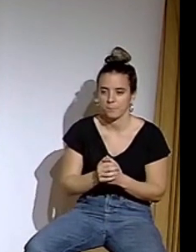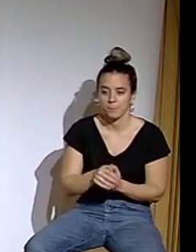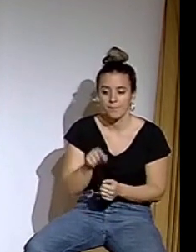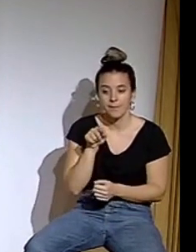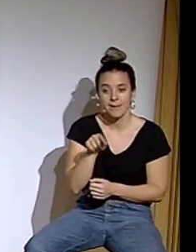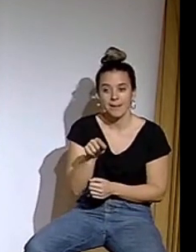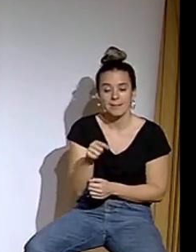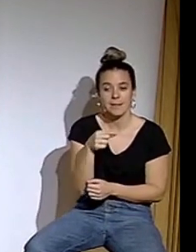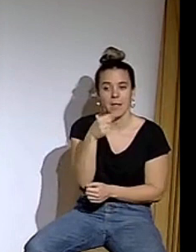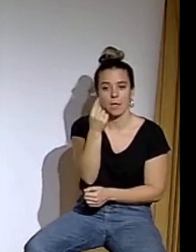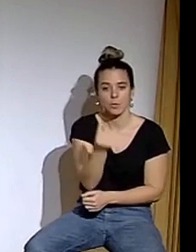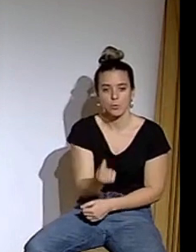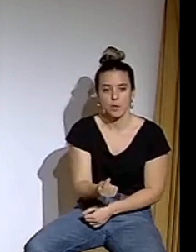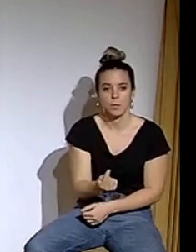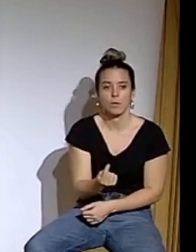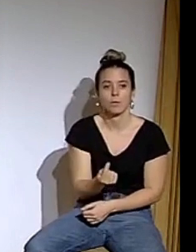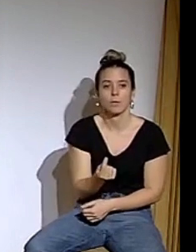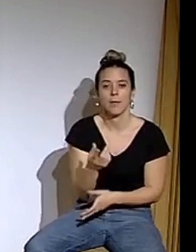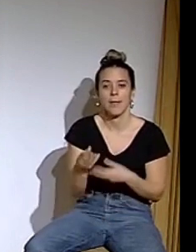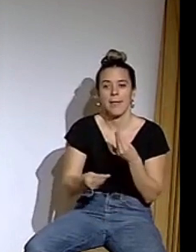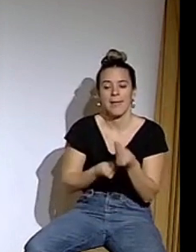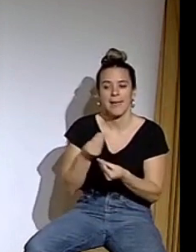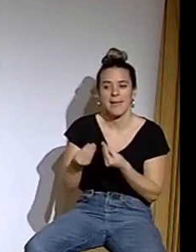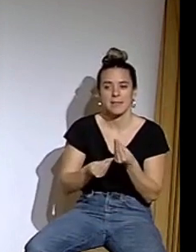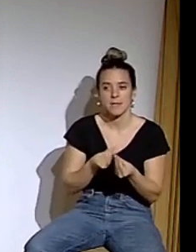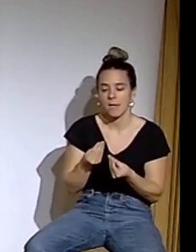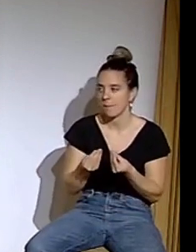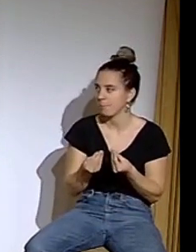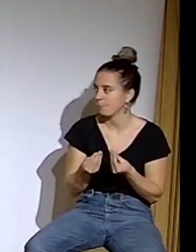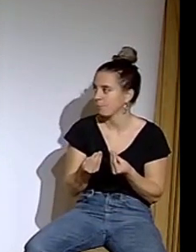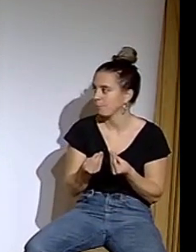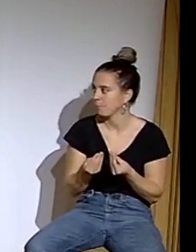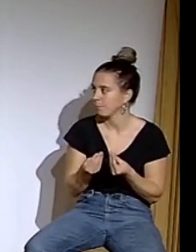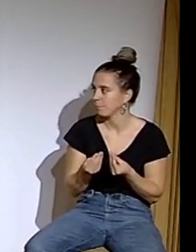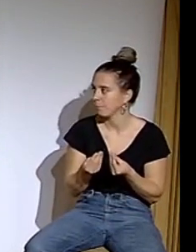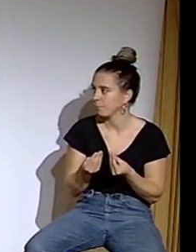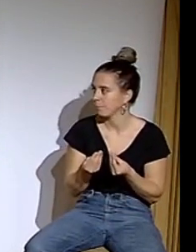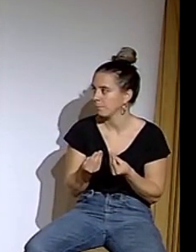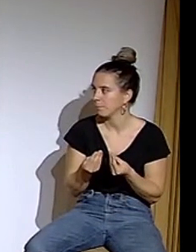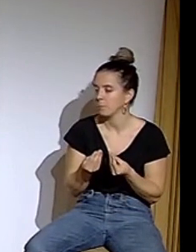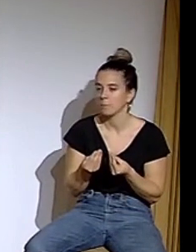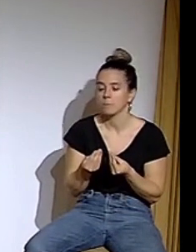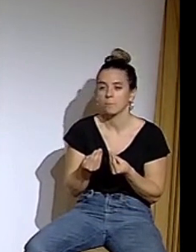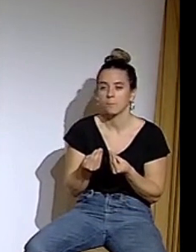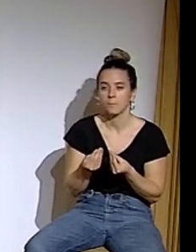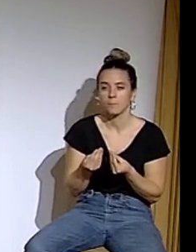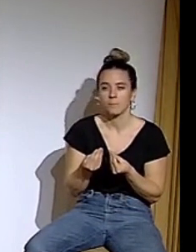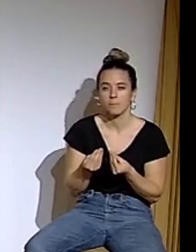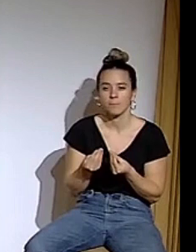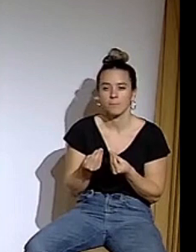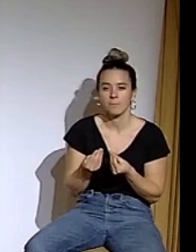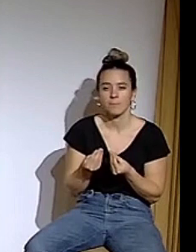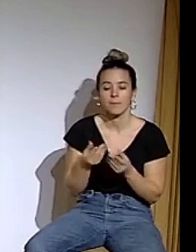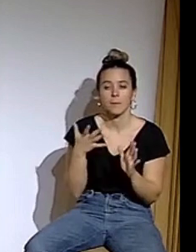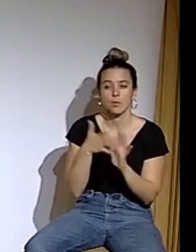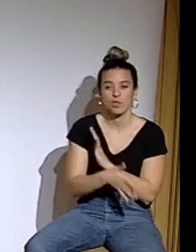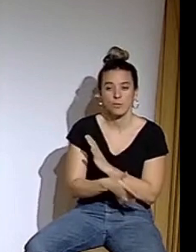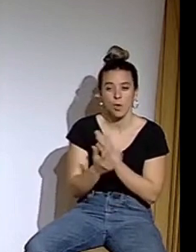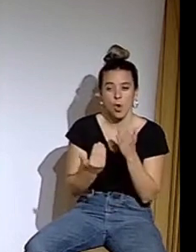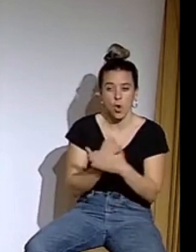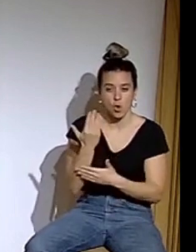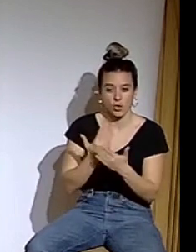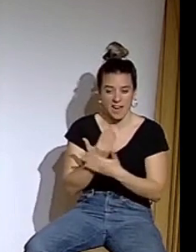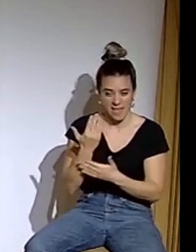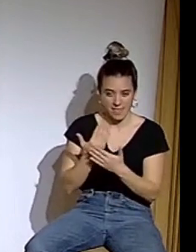ilustración fue hecha a raíz de de unas jornadas que monté en el 2019 que se